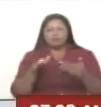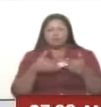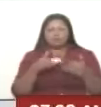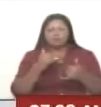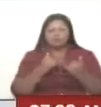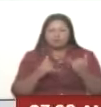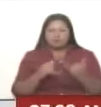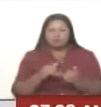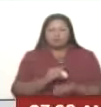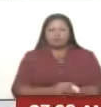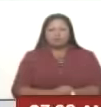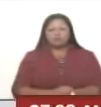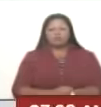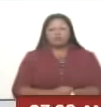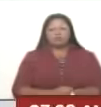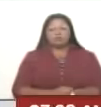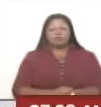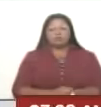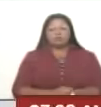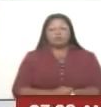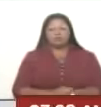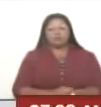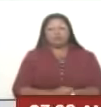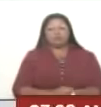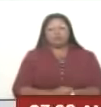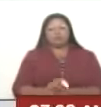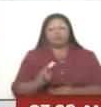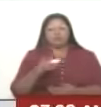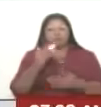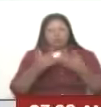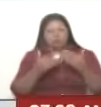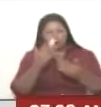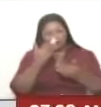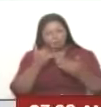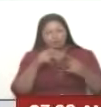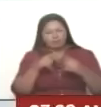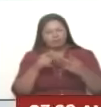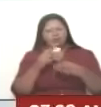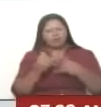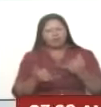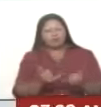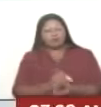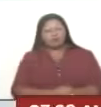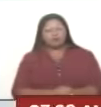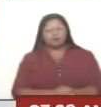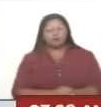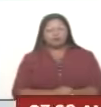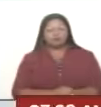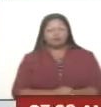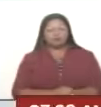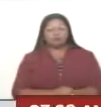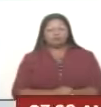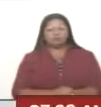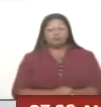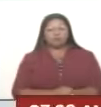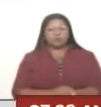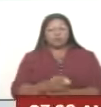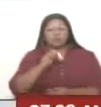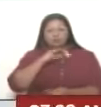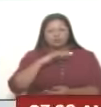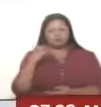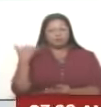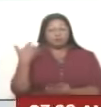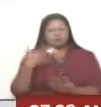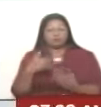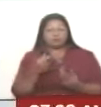inflación de 2 dígitos, y ya de cara a la consolidación, a una inflación histórica que se venía manejando en el